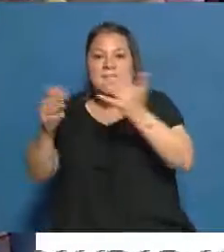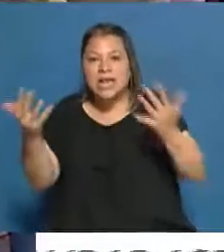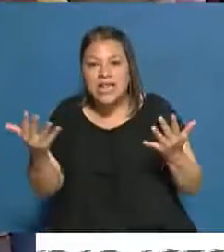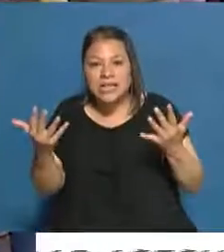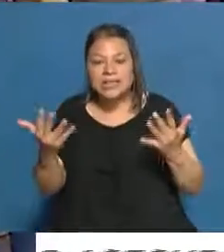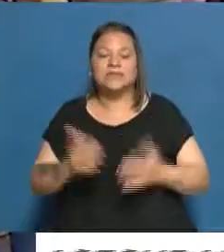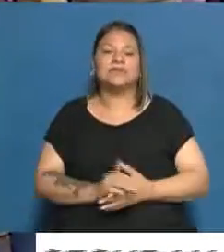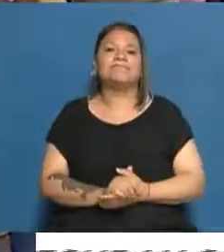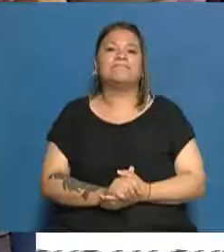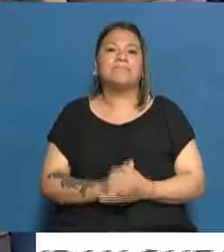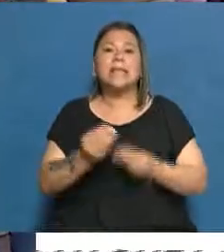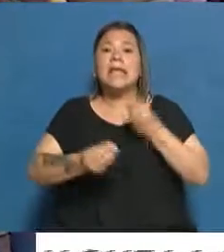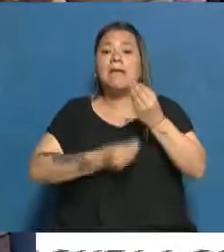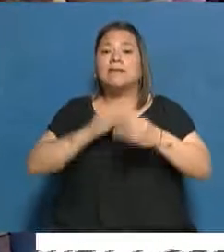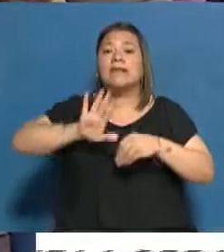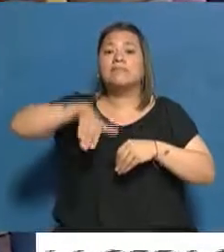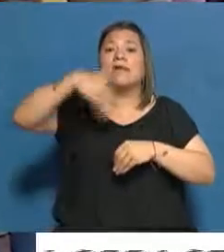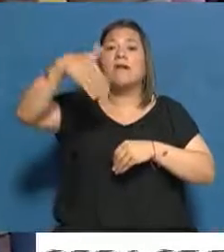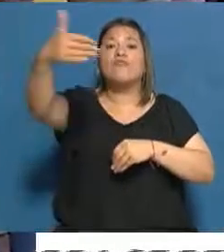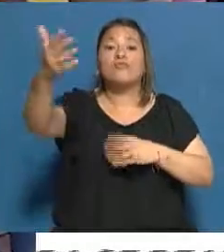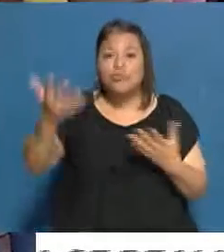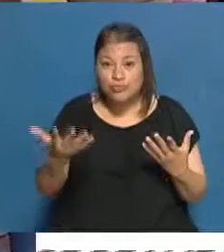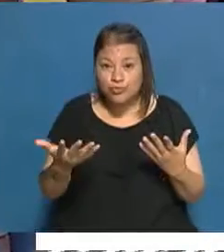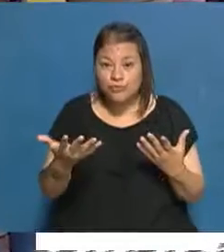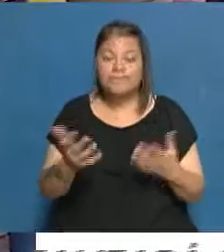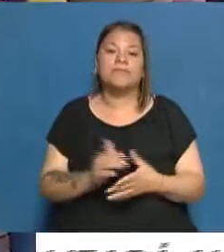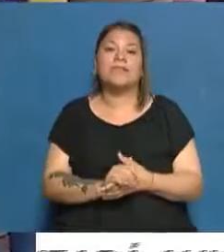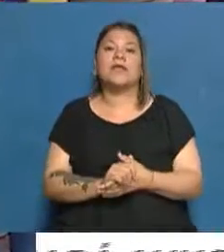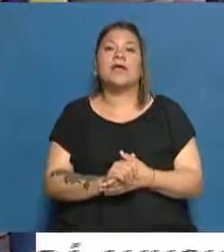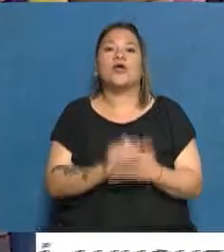la provincia, ¿no? ¿Qué es lo que va a pasar con los subsidios al transporte tras